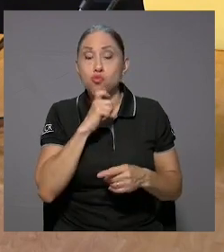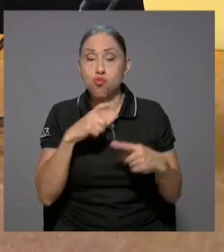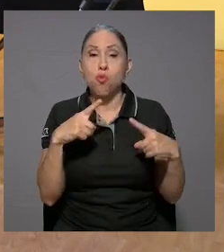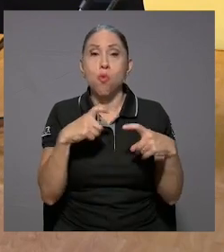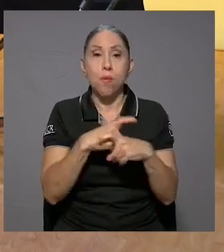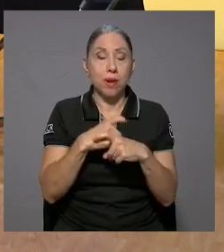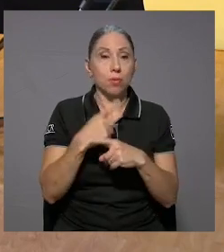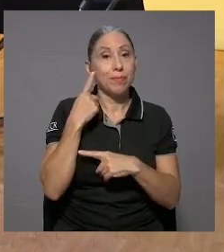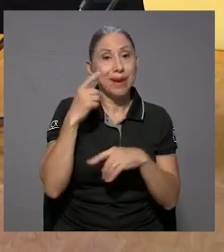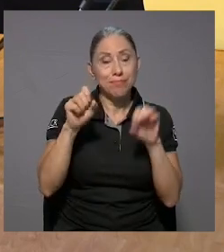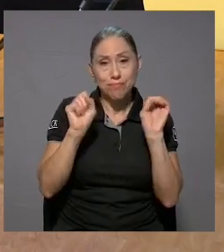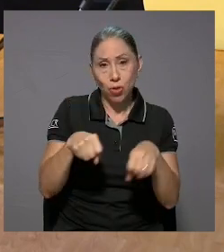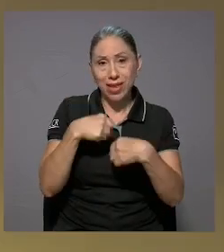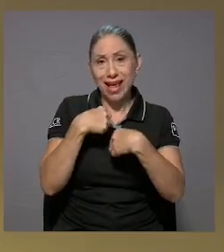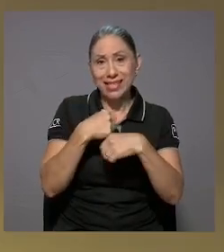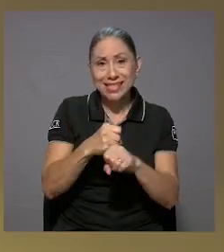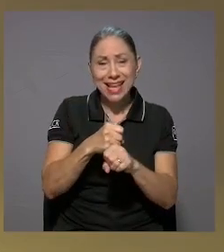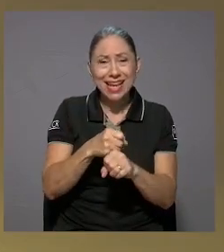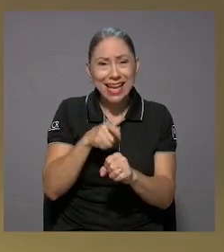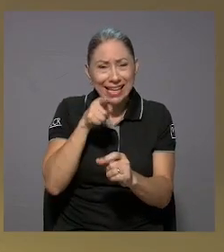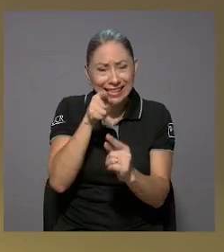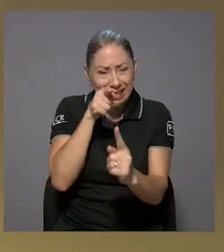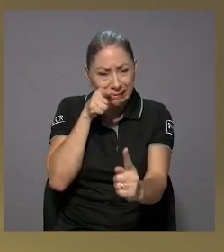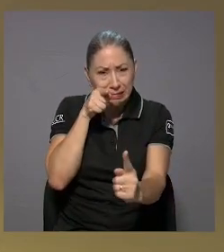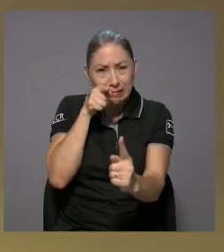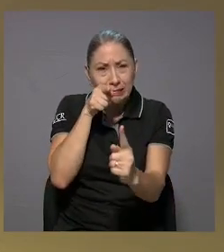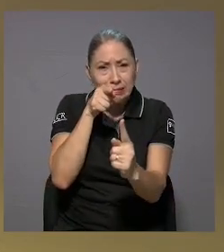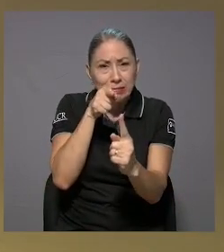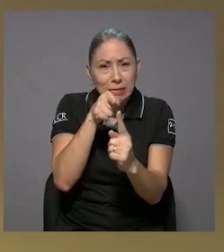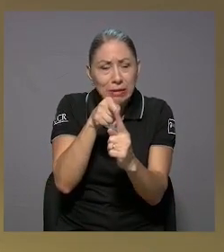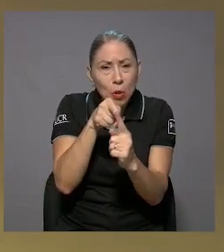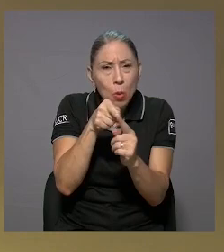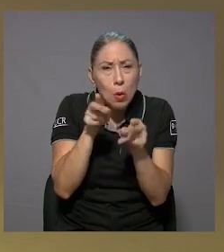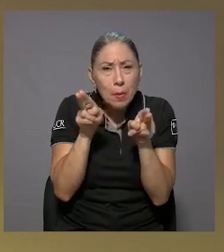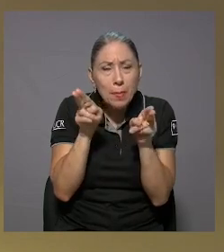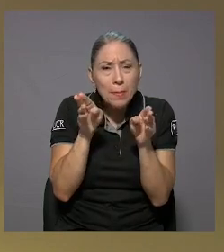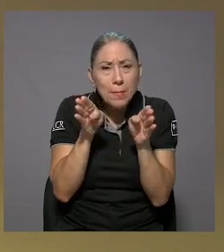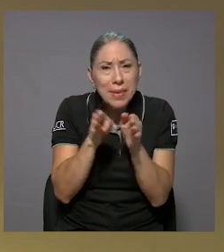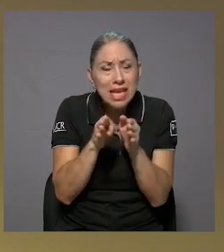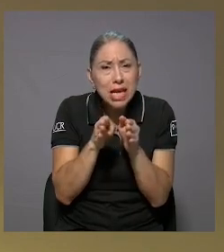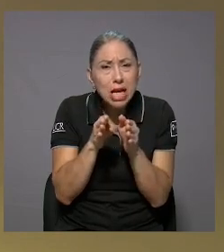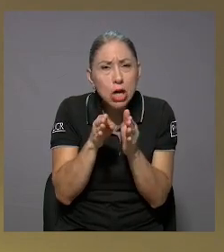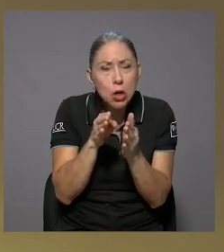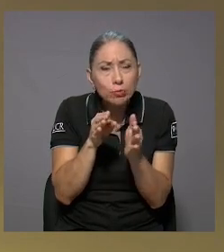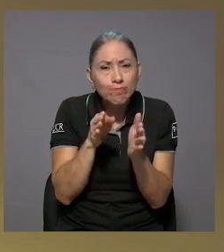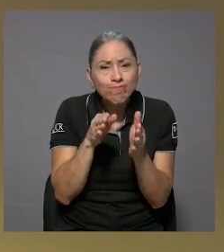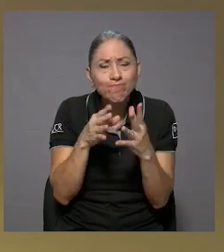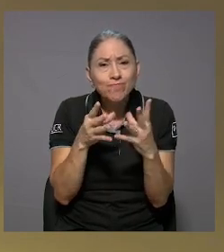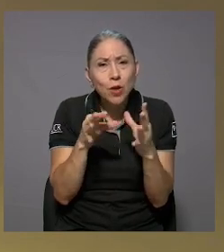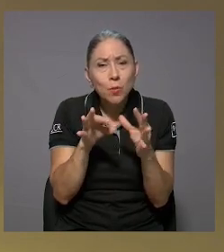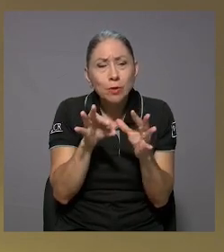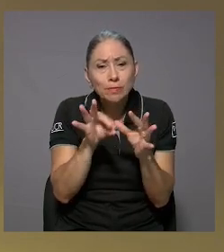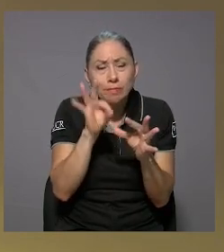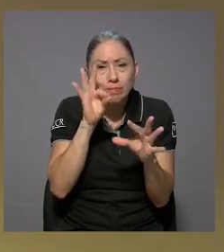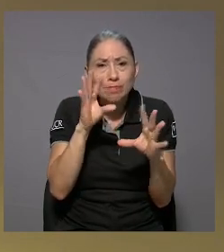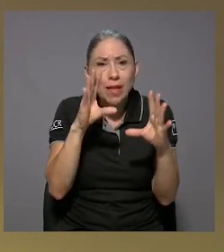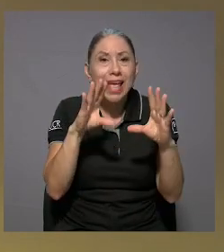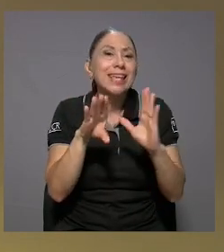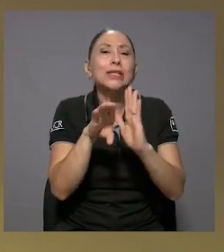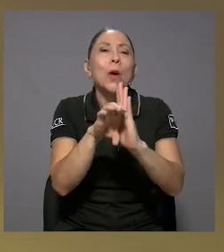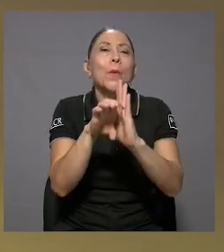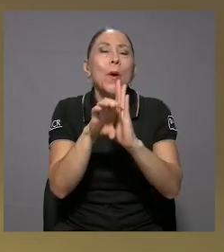complejo, porque para poder hacer esa micro es como